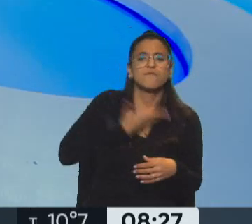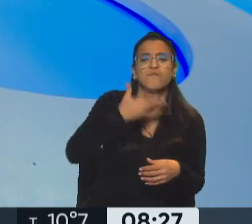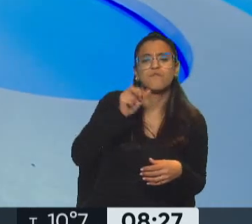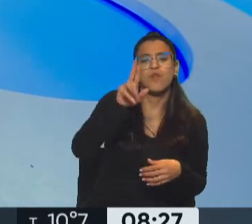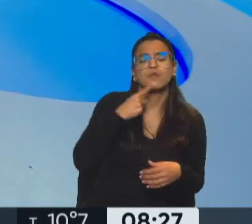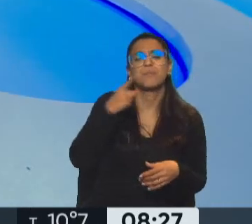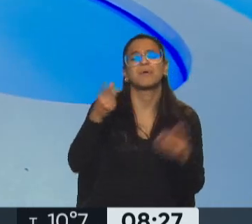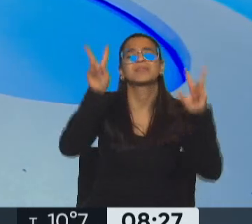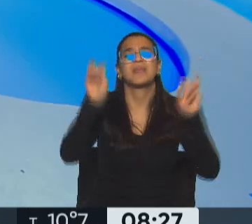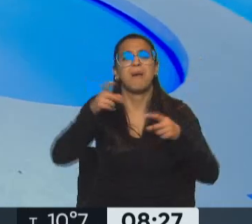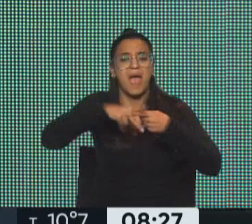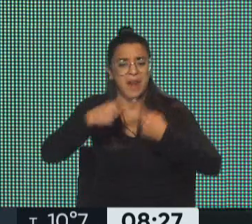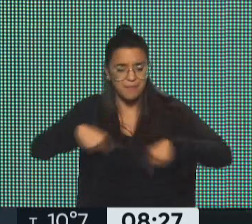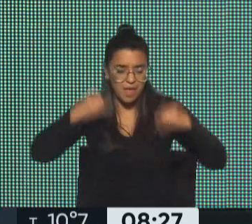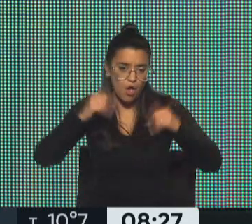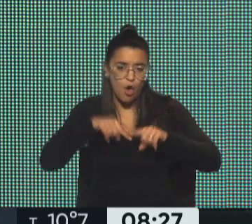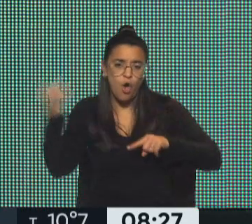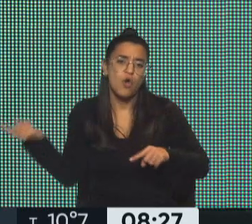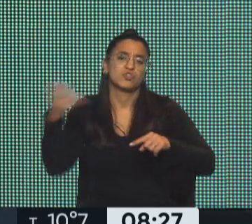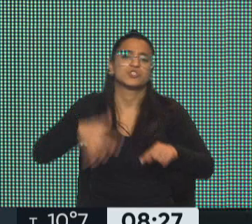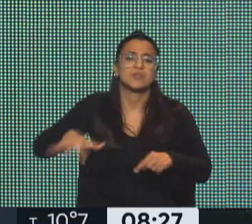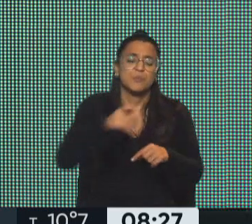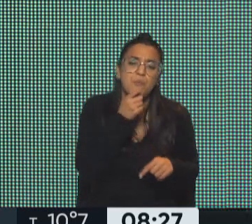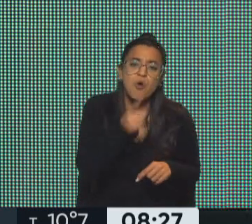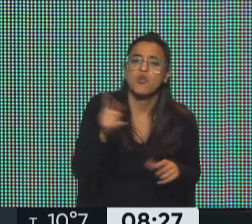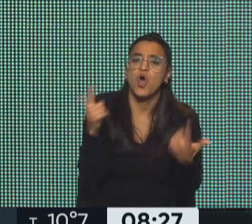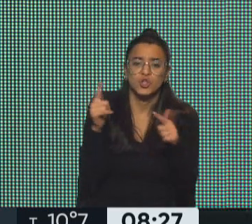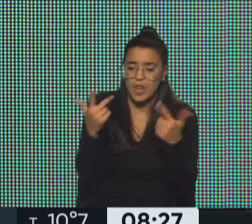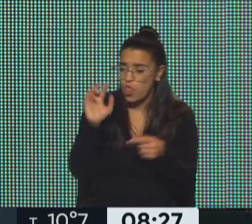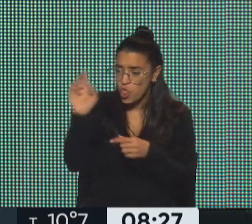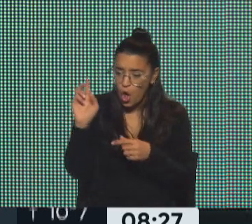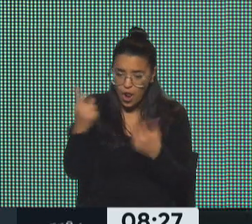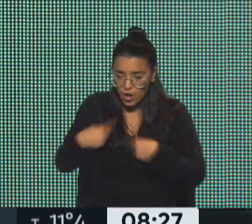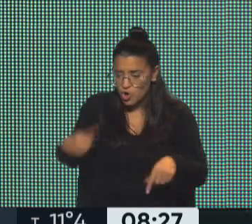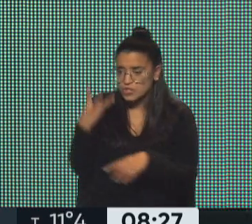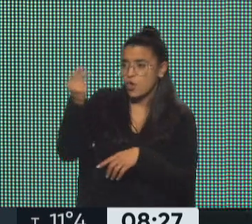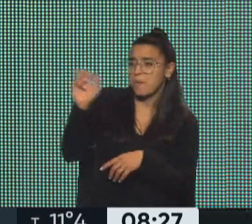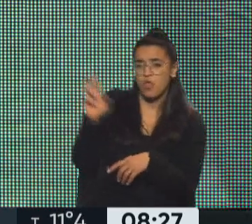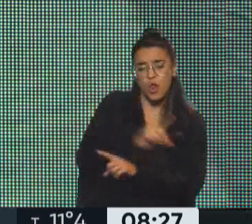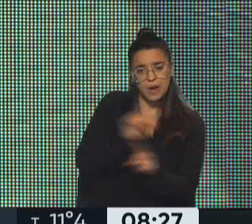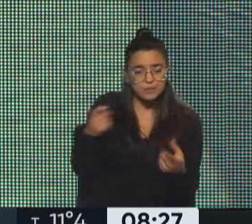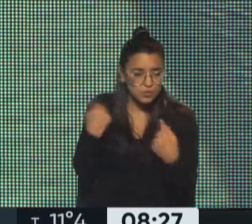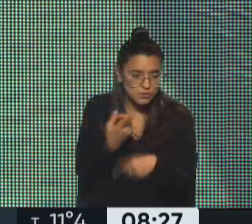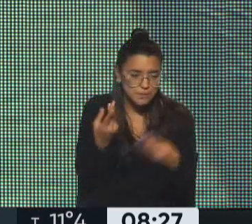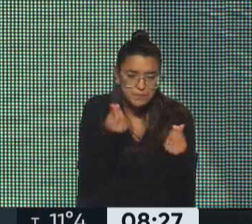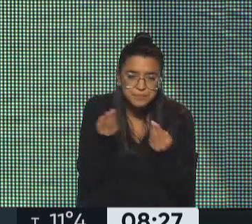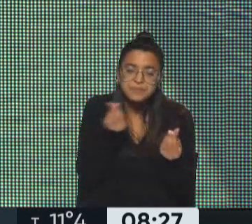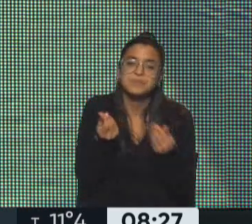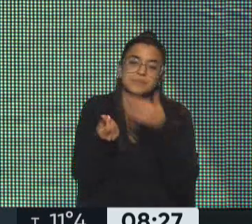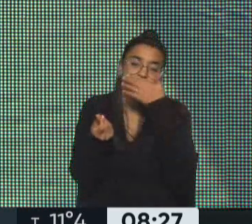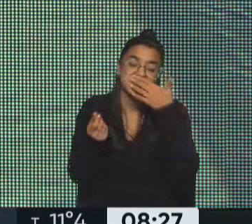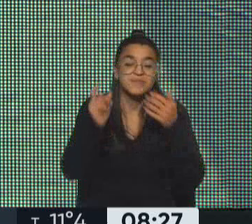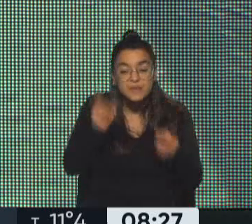las herramientas, pero hay otros sectores también que, no tienen insumos dolarizados, o por lo menos eso es lo que creemos, lo que percibimos, y que